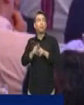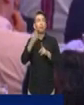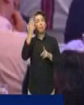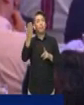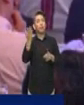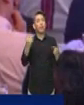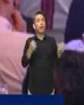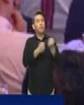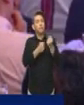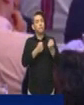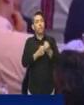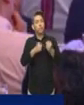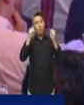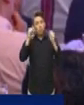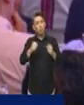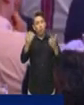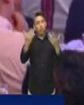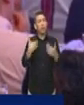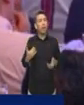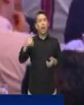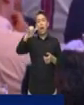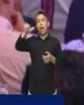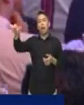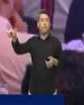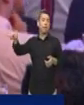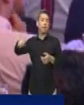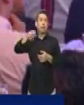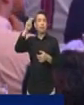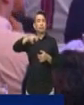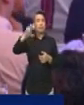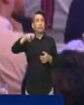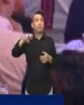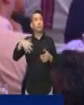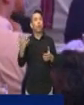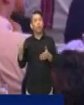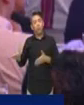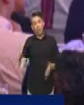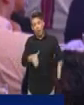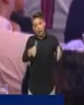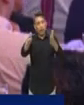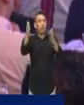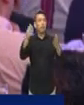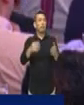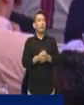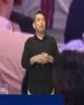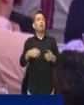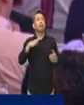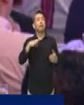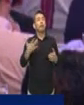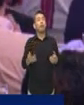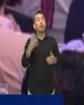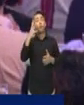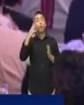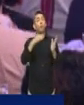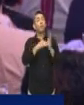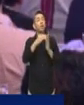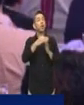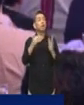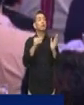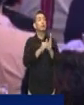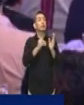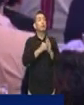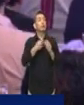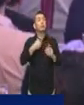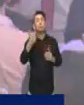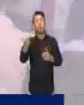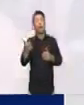nos apoye. Jalapa necesita la modernización. Tengo una planilla casi de 4 millones de quetzales y tengo un presupuesto de